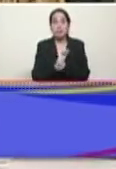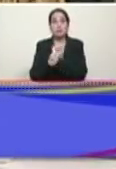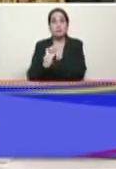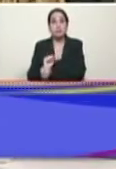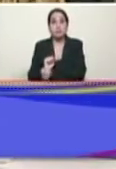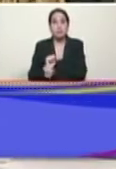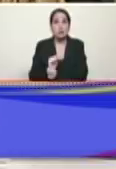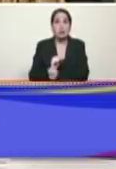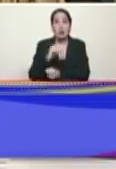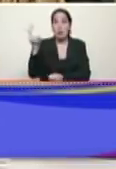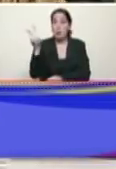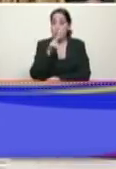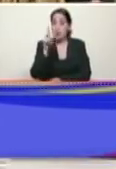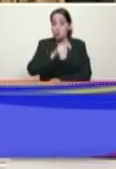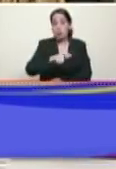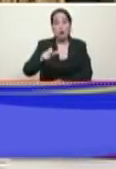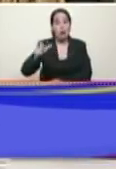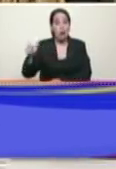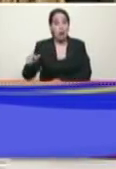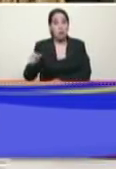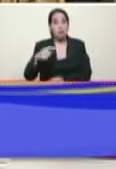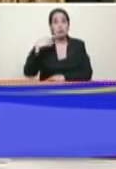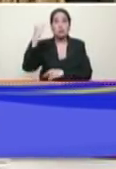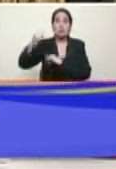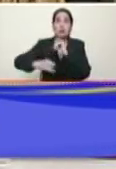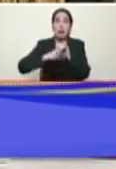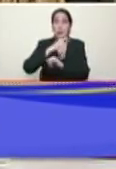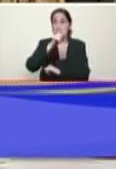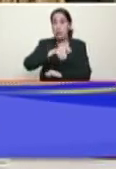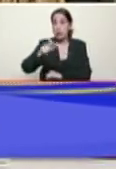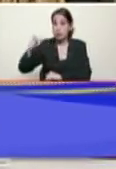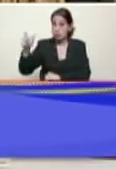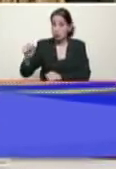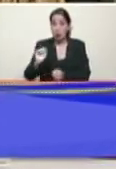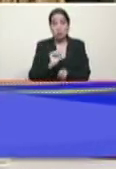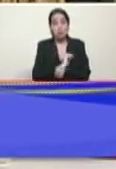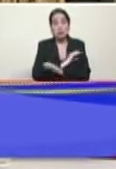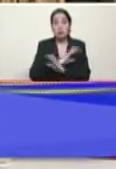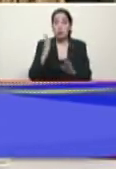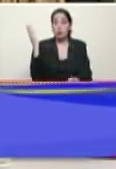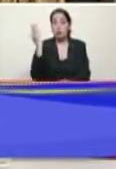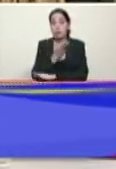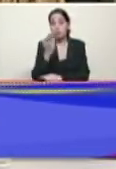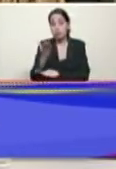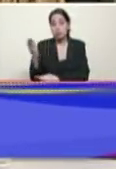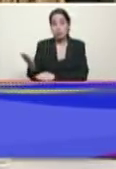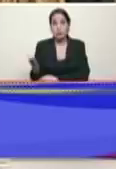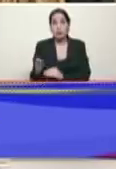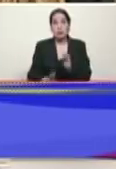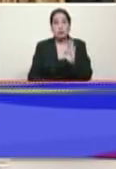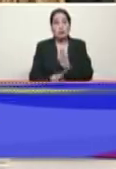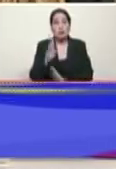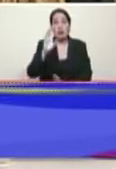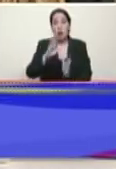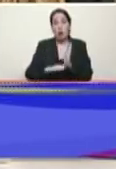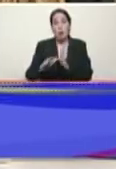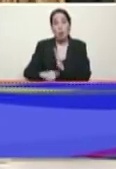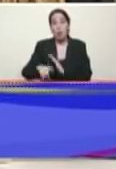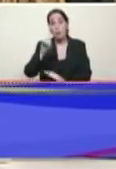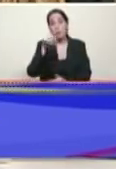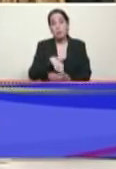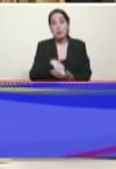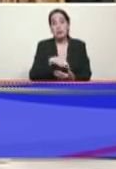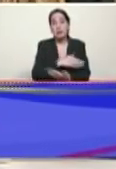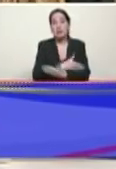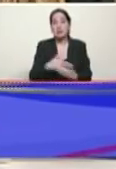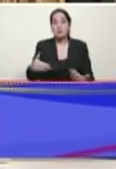y extranjeros en este robo y desfalco de Citgo que está en pleno desarrollo hoy por hoy. 1.300 millones de